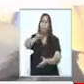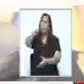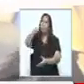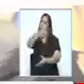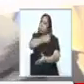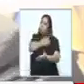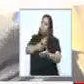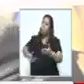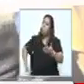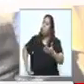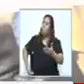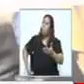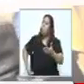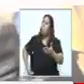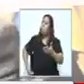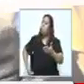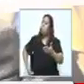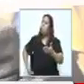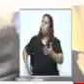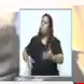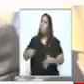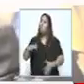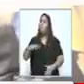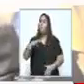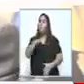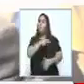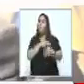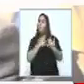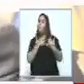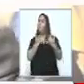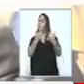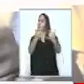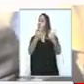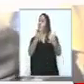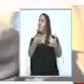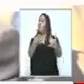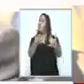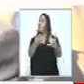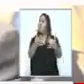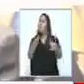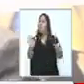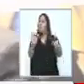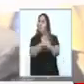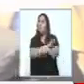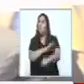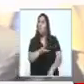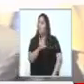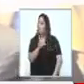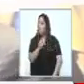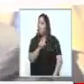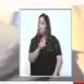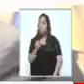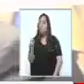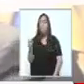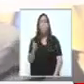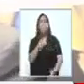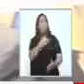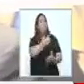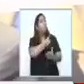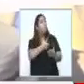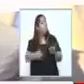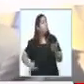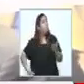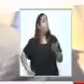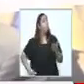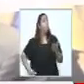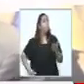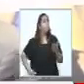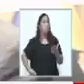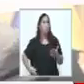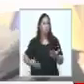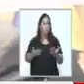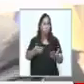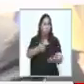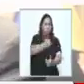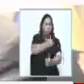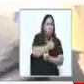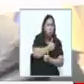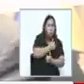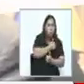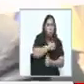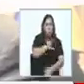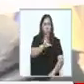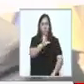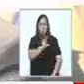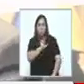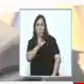donde no se pudo reunir un quórum, que se autoproclama presidenta. O es que no es golpe de Estado ver a militares y